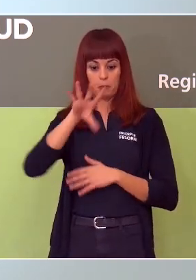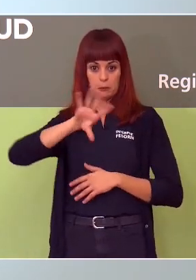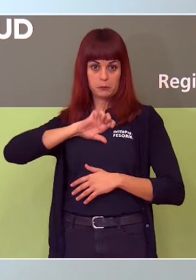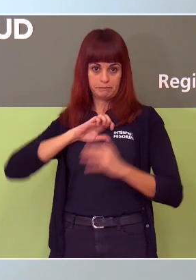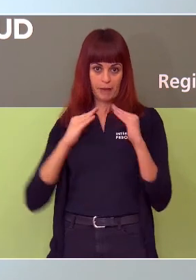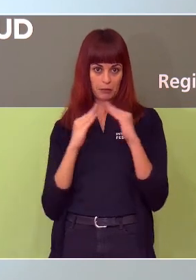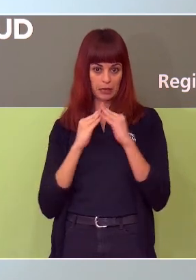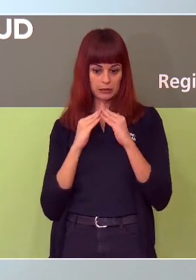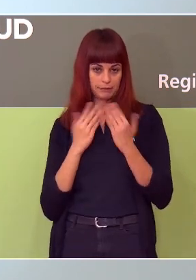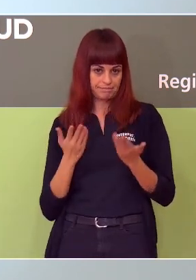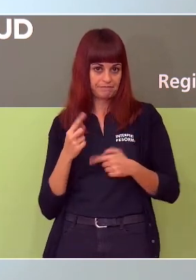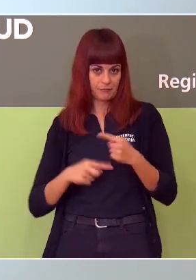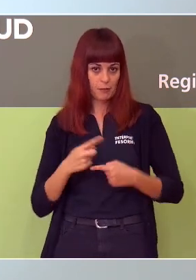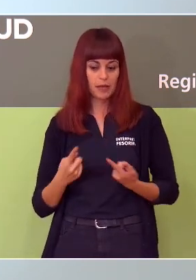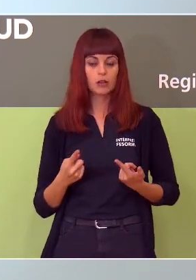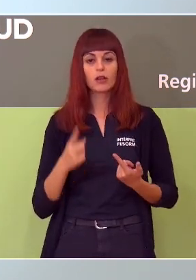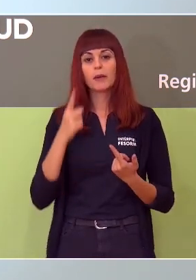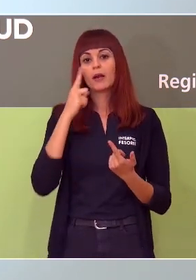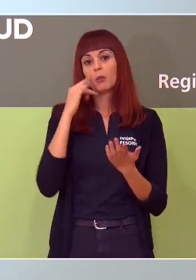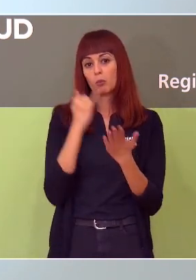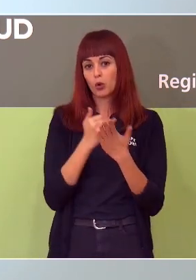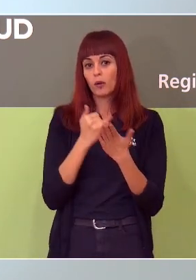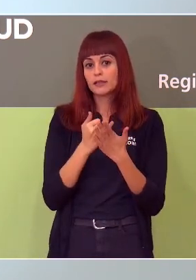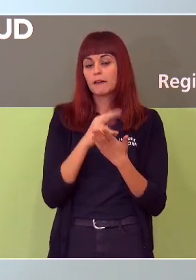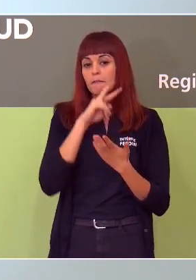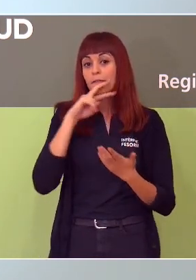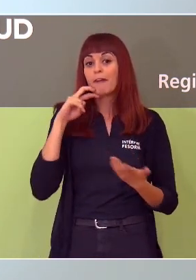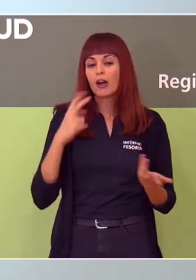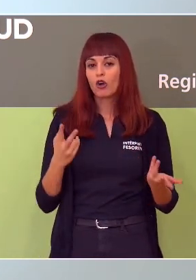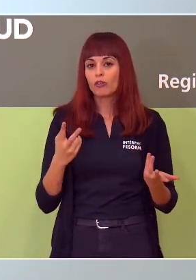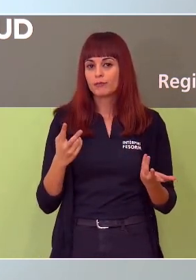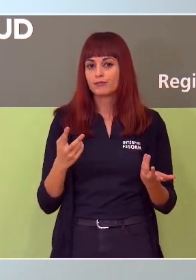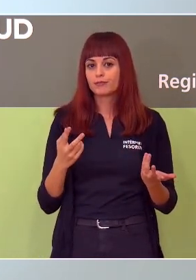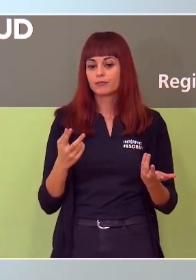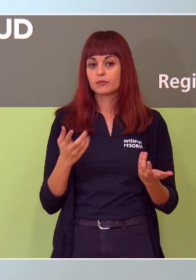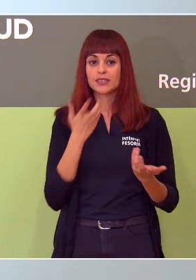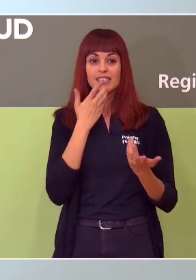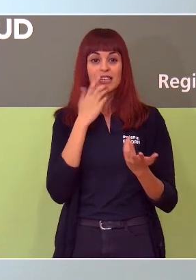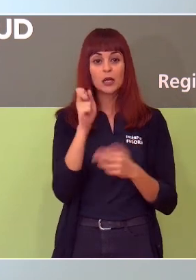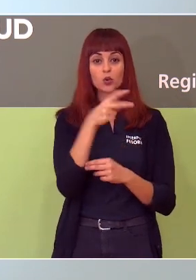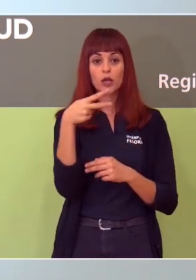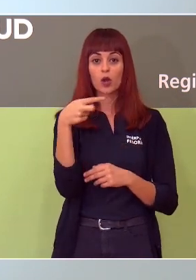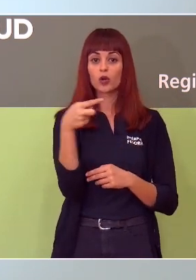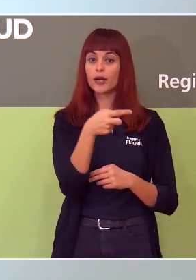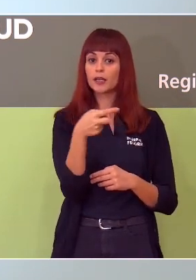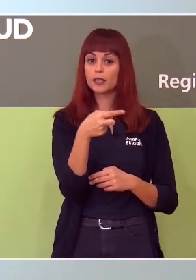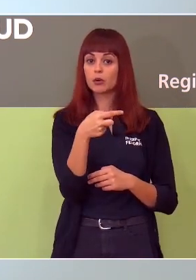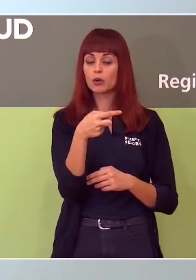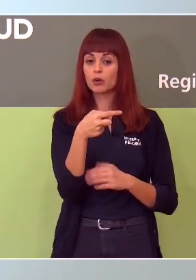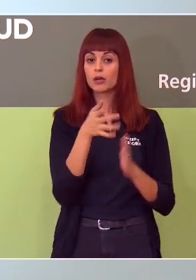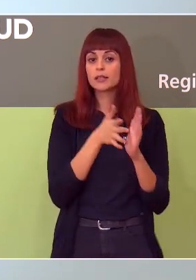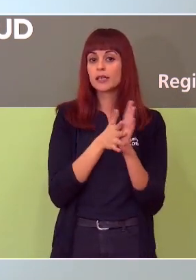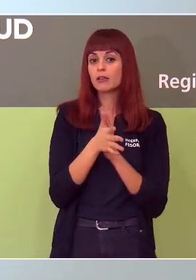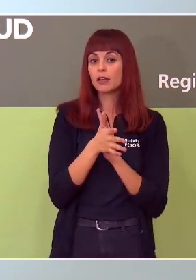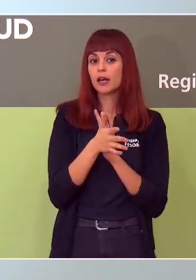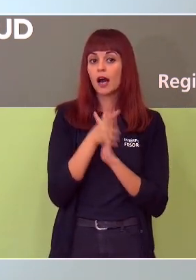Y hay que entender también el valor que tienen los test. Este no es un test que cuando sea negativo en principio no tengan